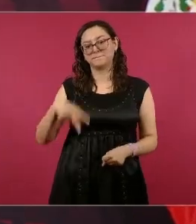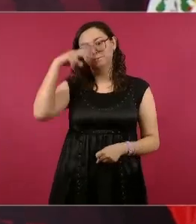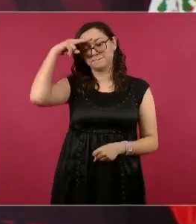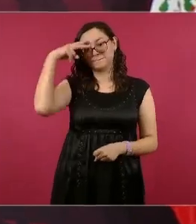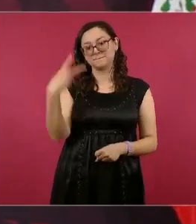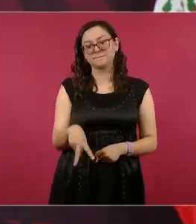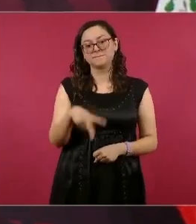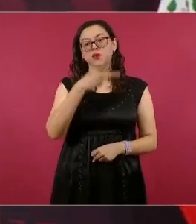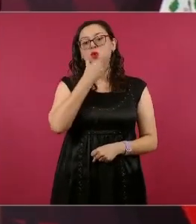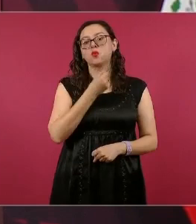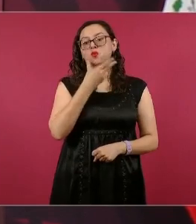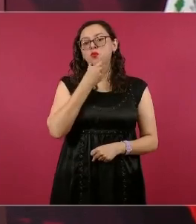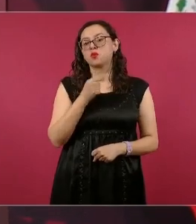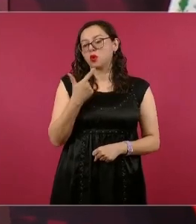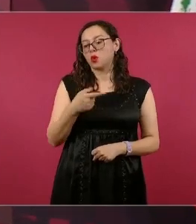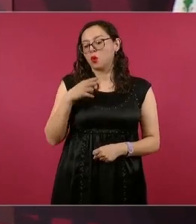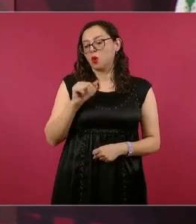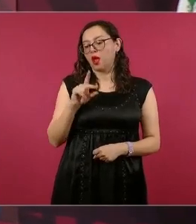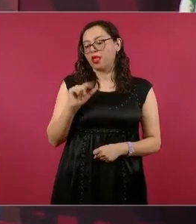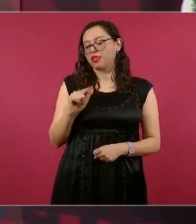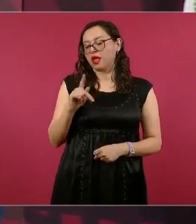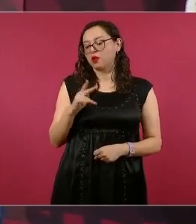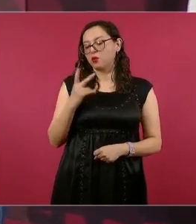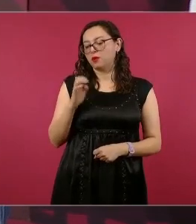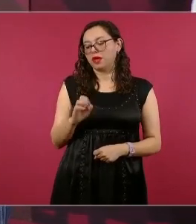Guadalupe Victoria.